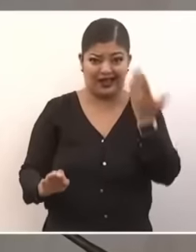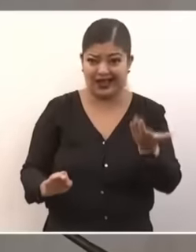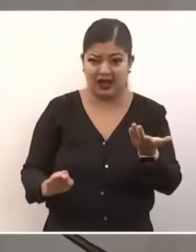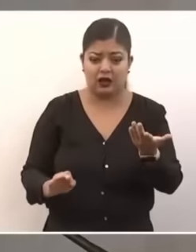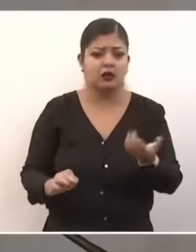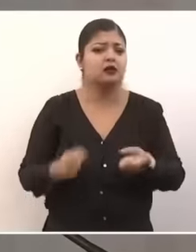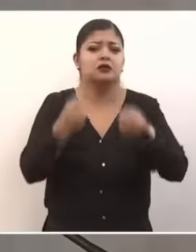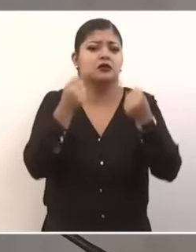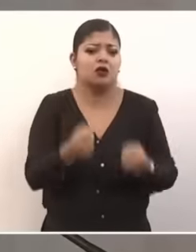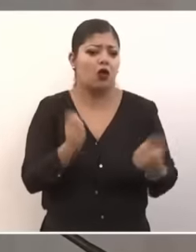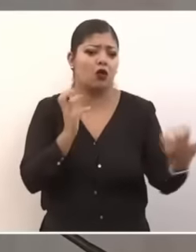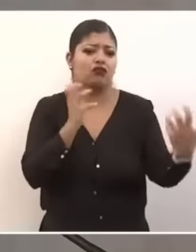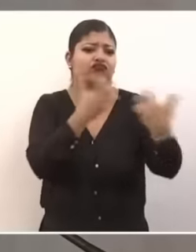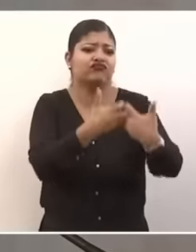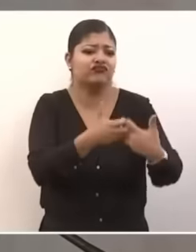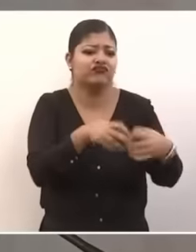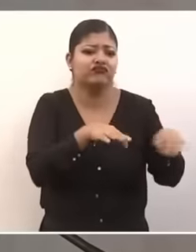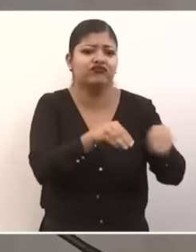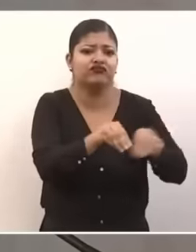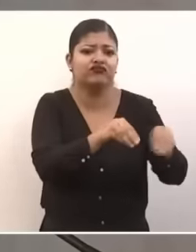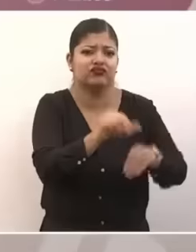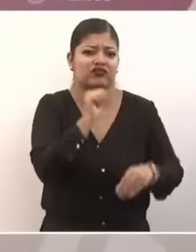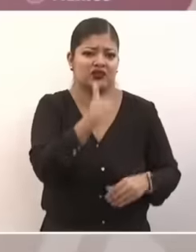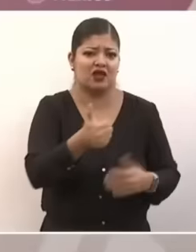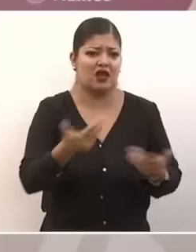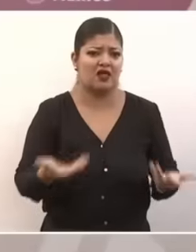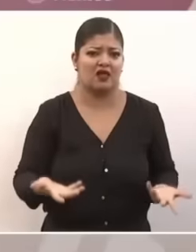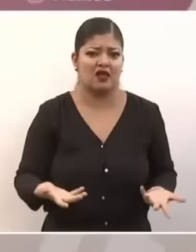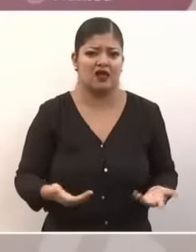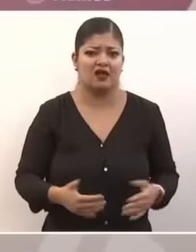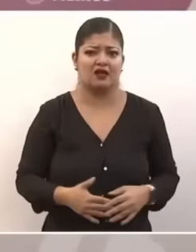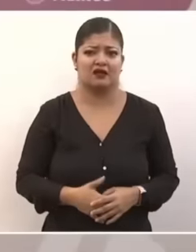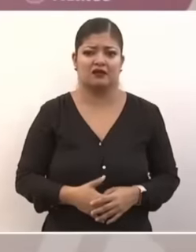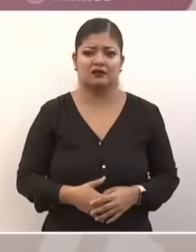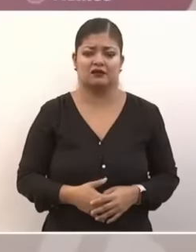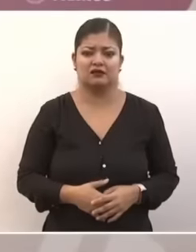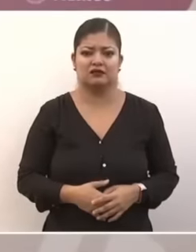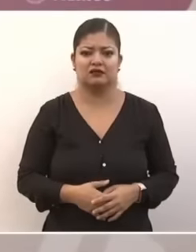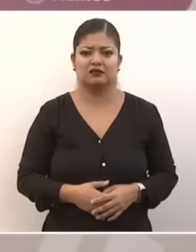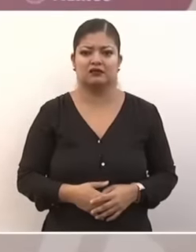no hubiésemos logrado este propósito.